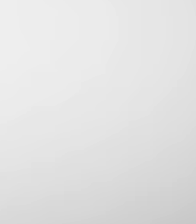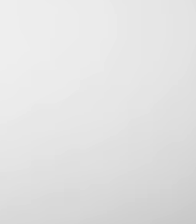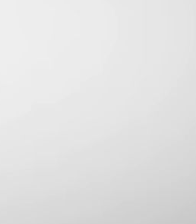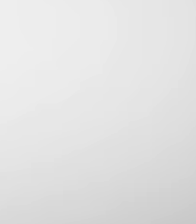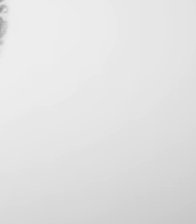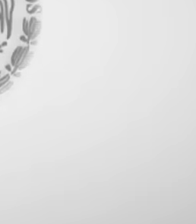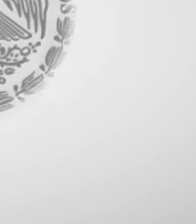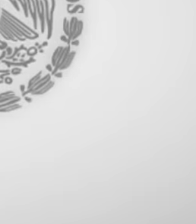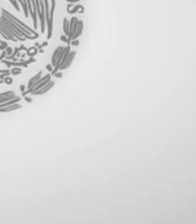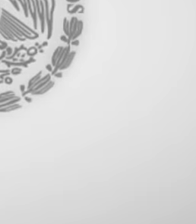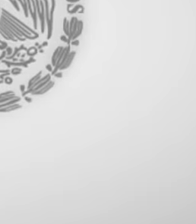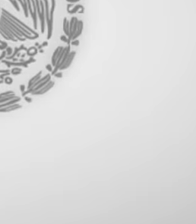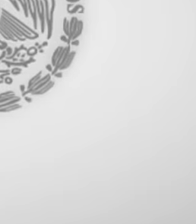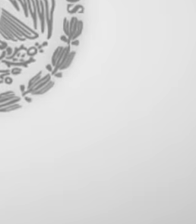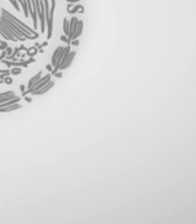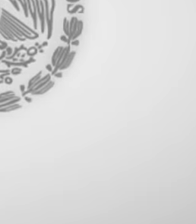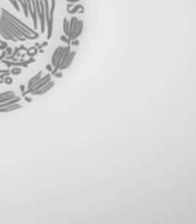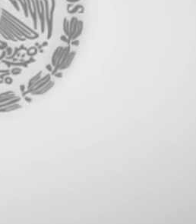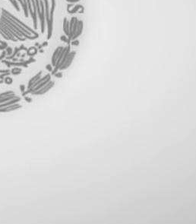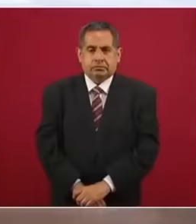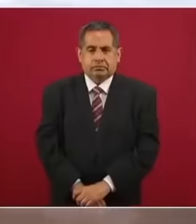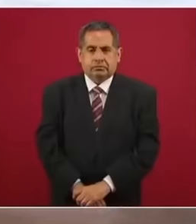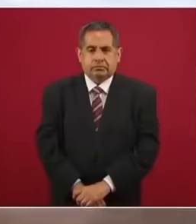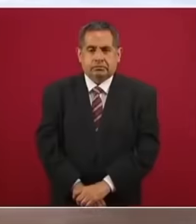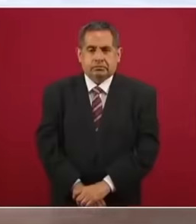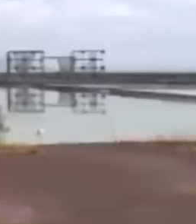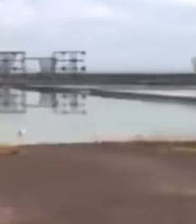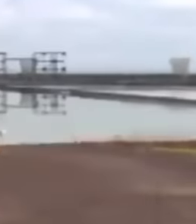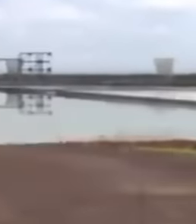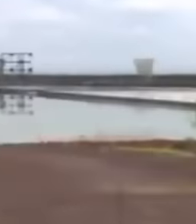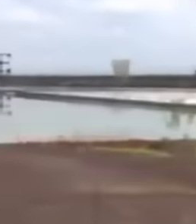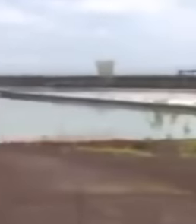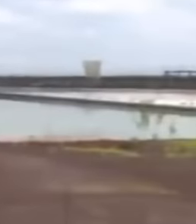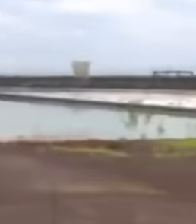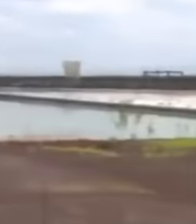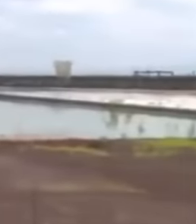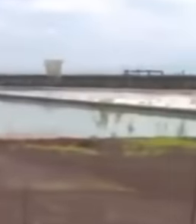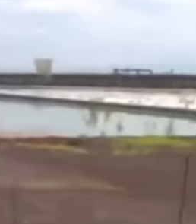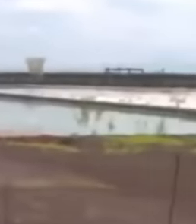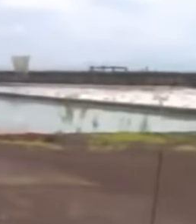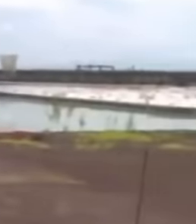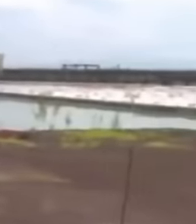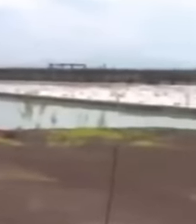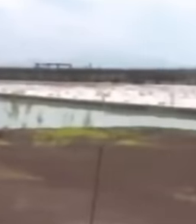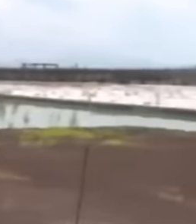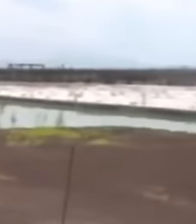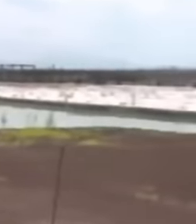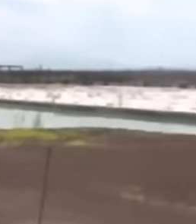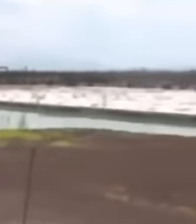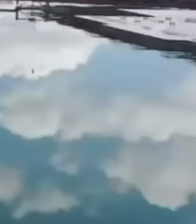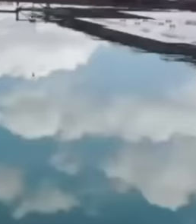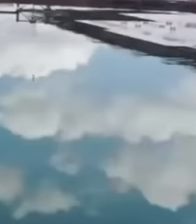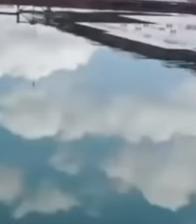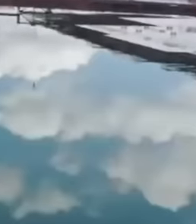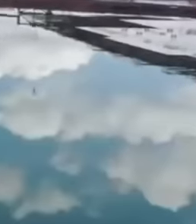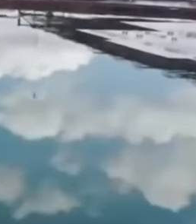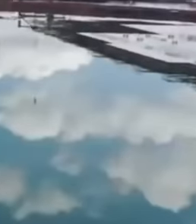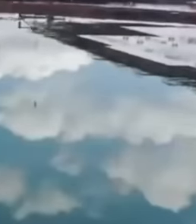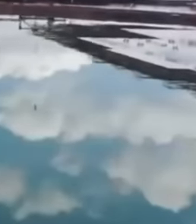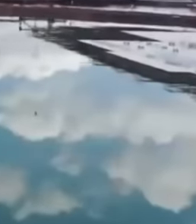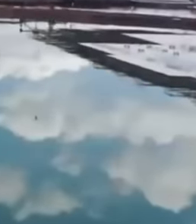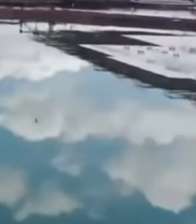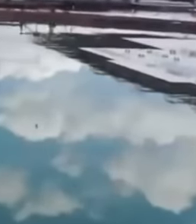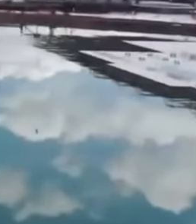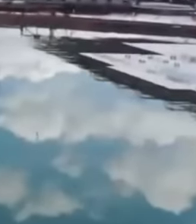del aeropuerto de Texcoco, ya que actualmente la obra abandonada está bajo el